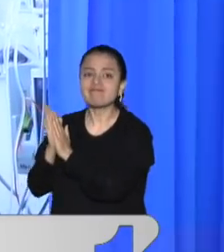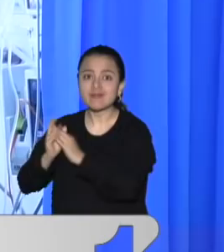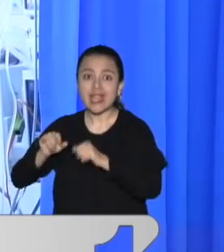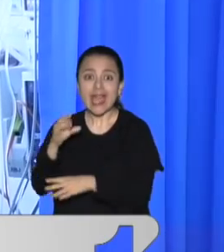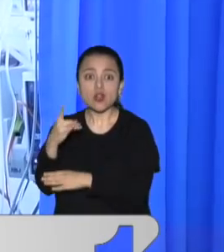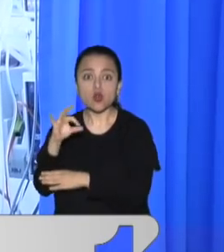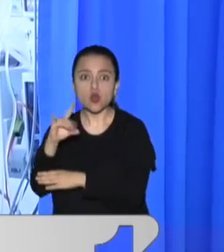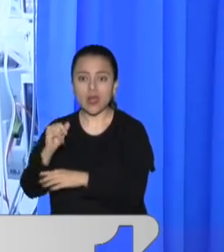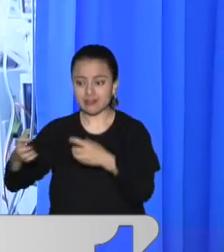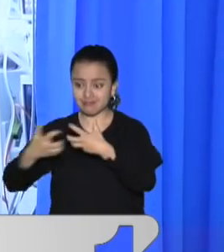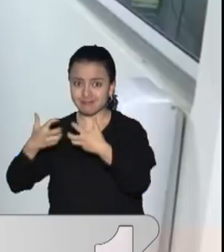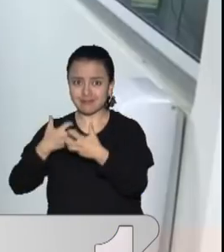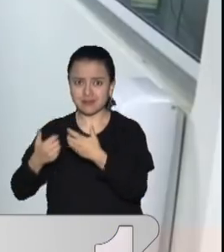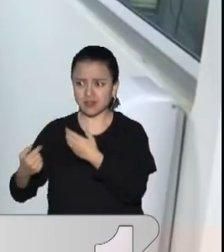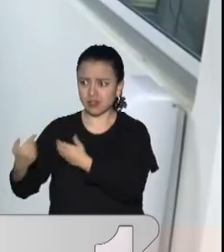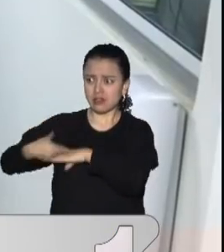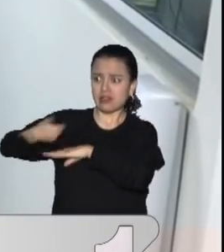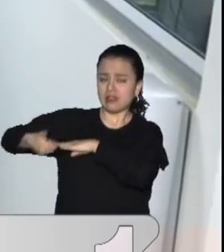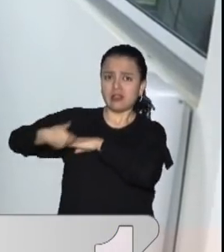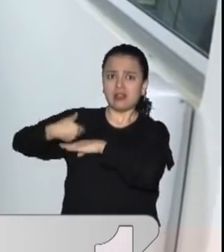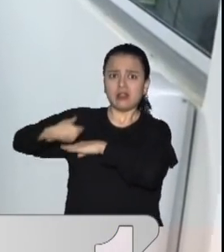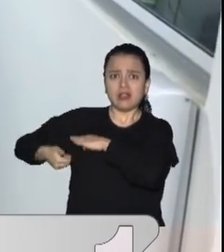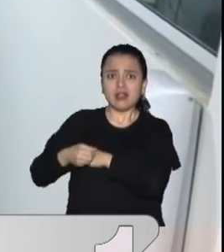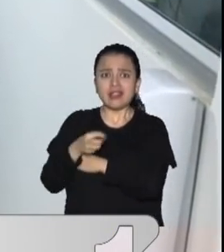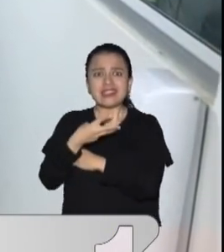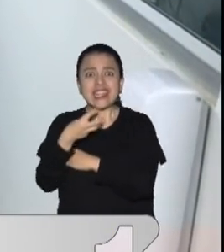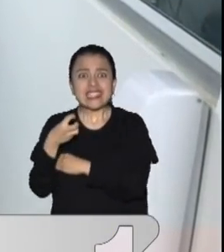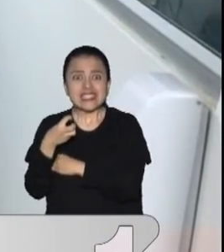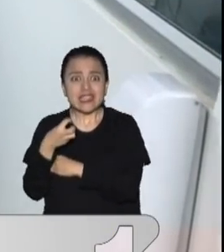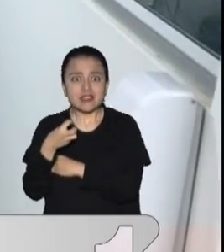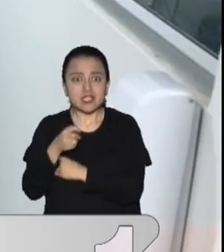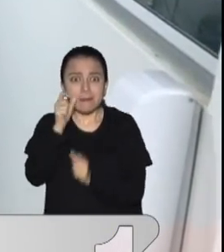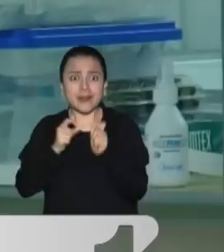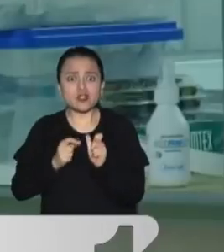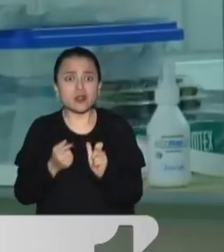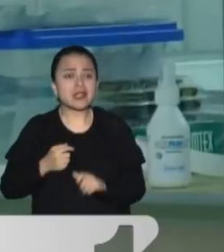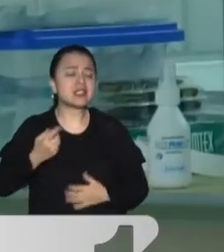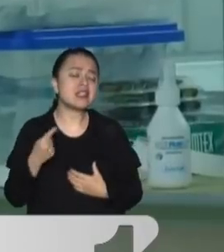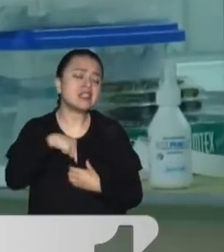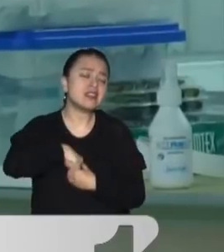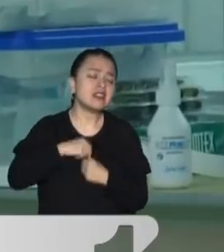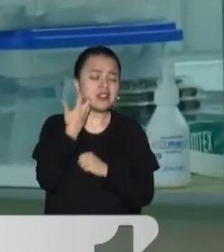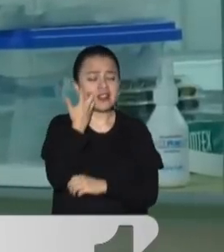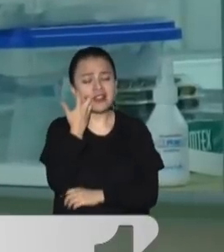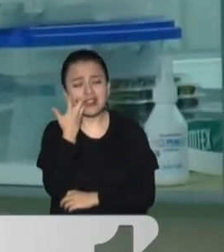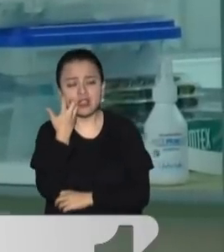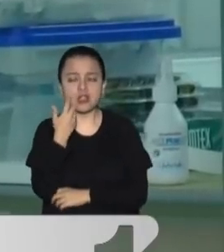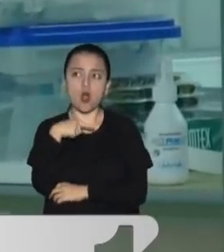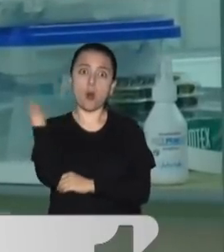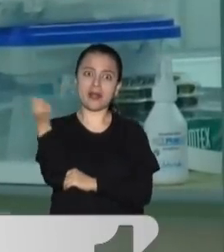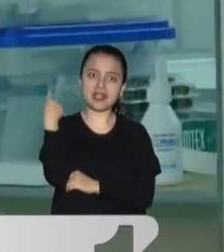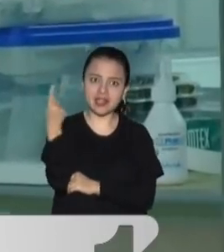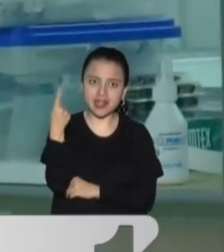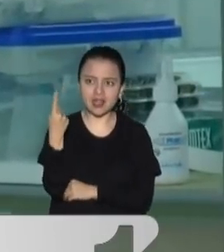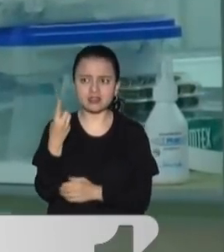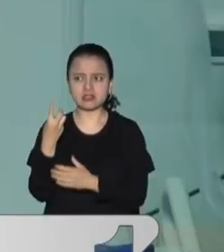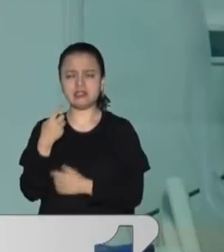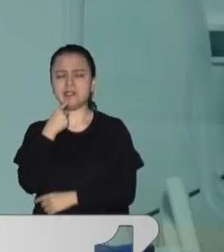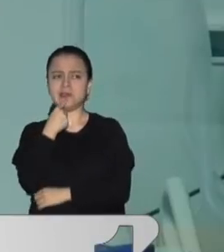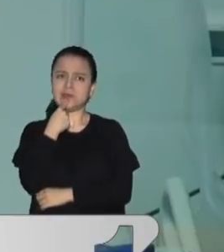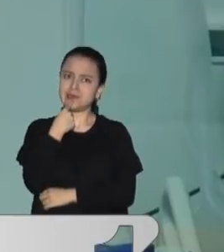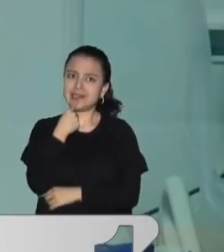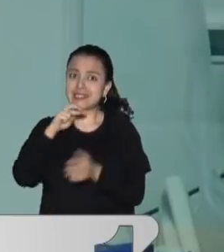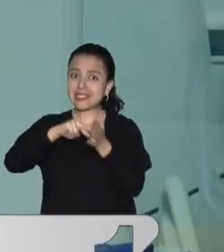CRUE, recibía 300 solicitudes de UCI de pacientes críticos, ya sea de COVID o no COVID. Es decir, esas cifras superan